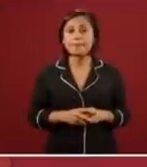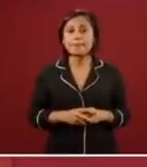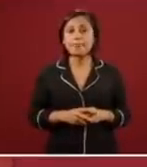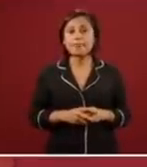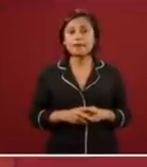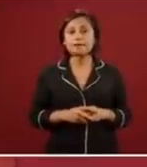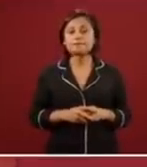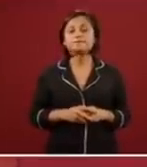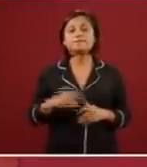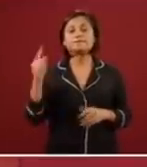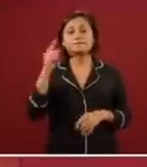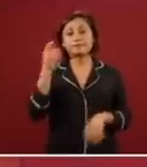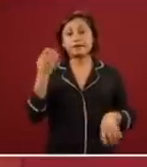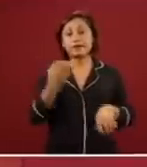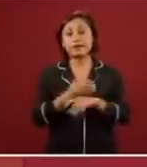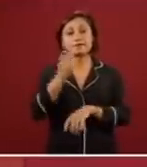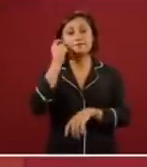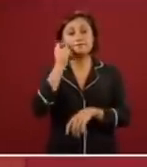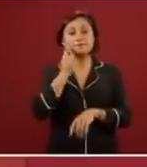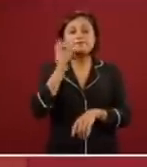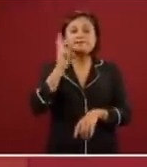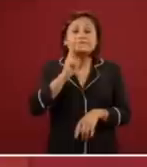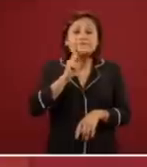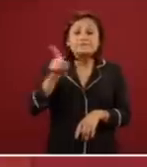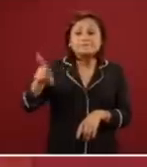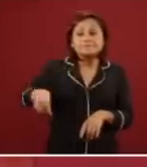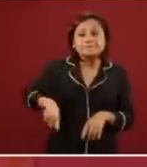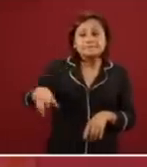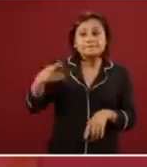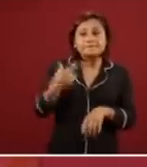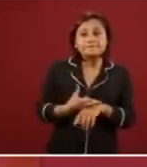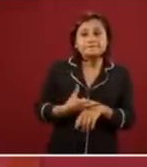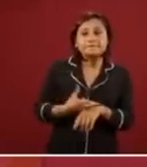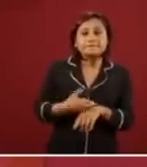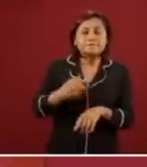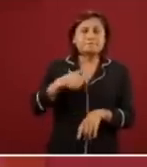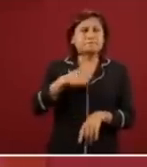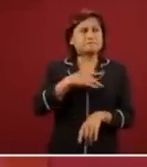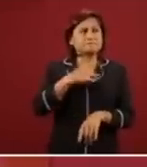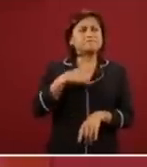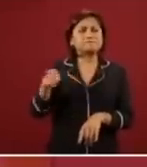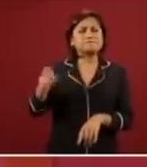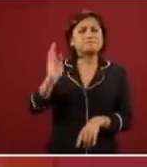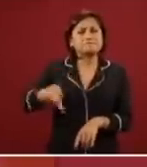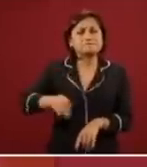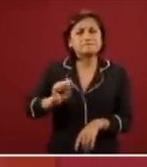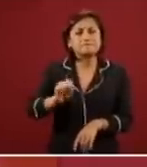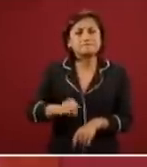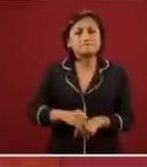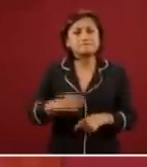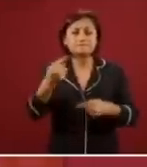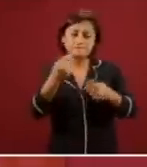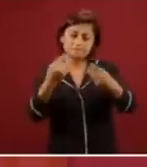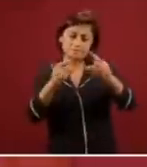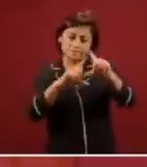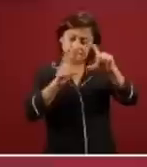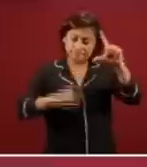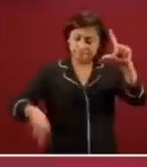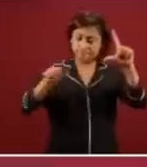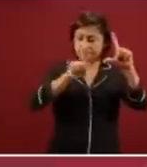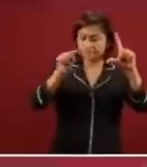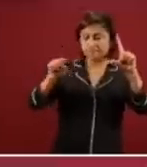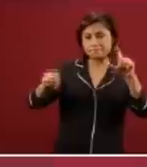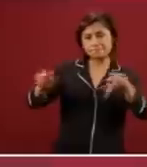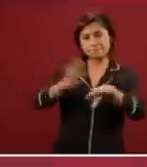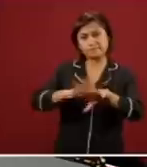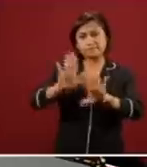qué resuelve el gobierno del estado. Yo creo que ahí van a aceptar, y en la mayoría de los casos, pero vamos a esperar mañana. Por